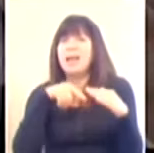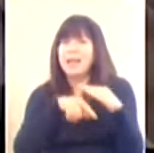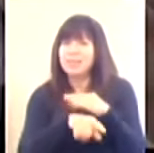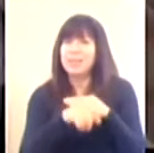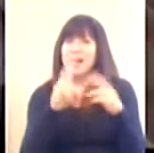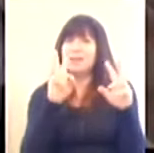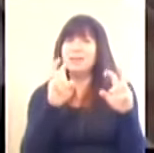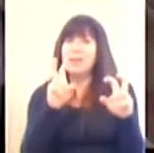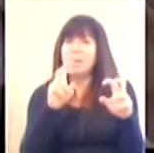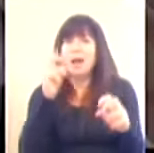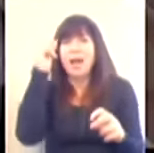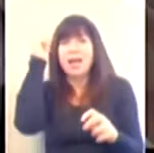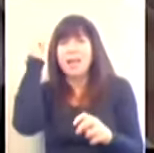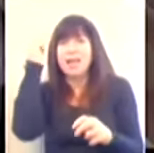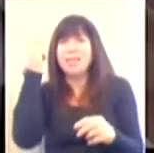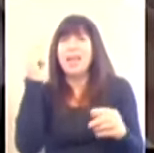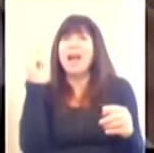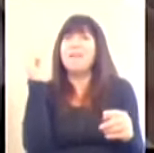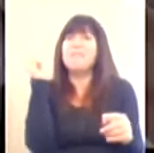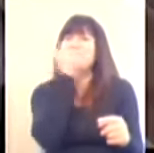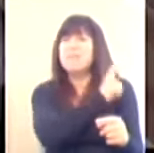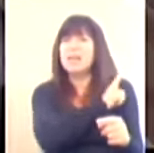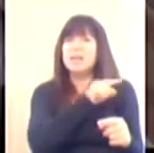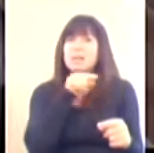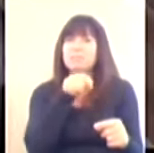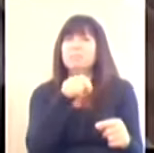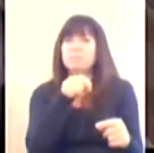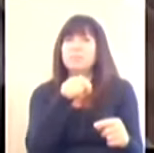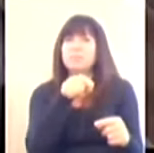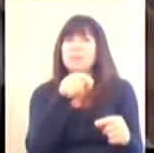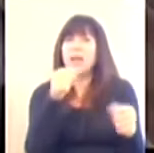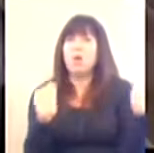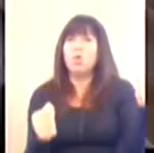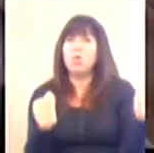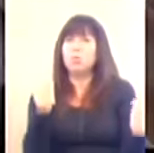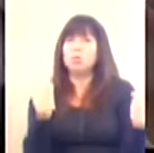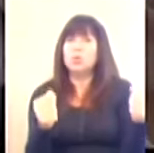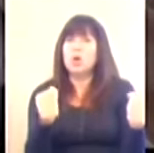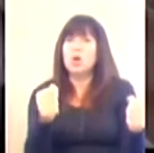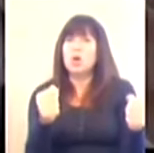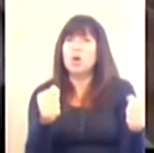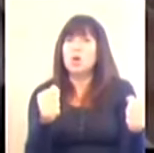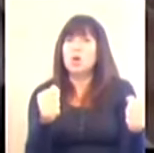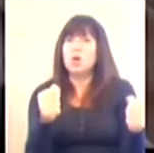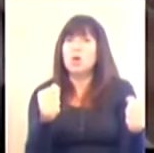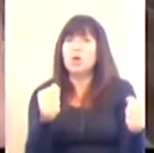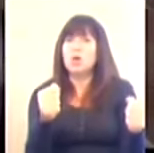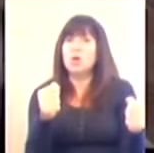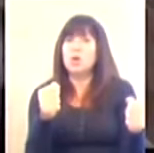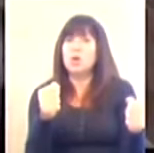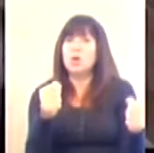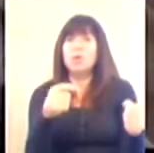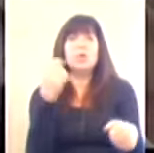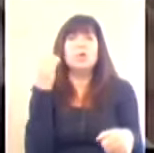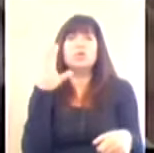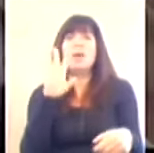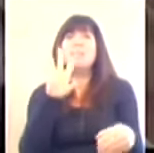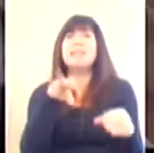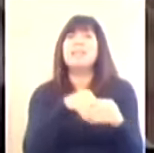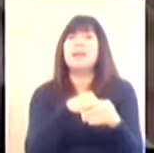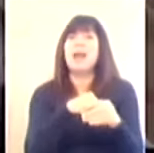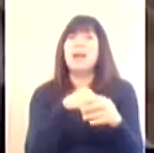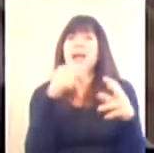la idea de ponerle fin a la era de la combustión. Es decir, no solo integrar lo eléctrico,